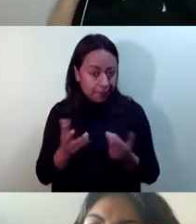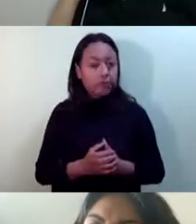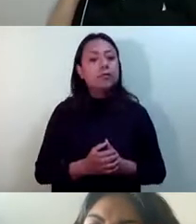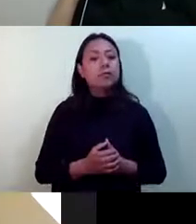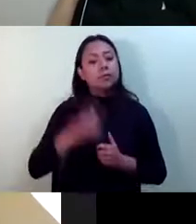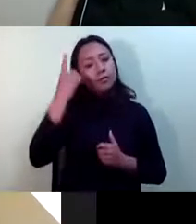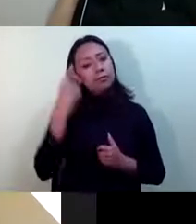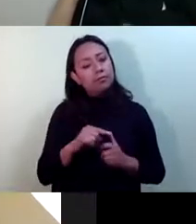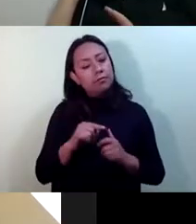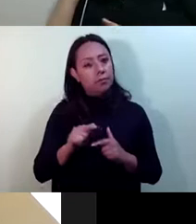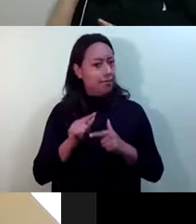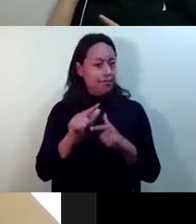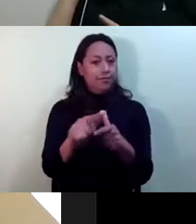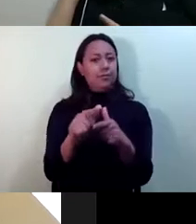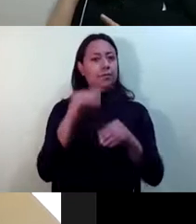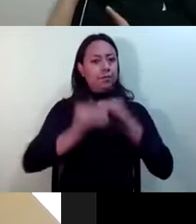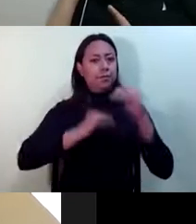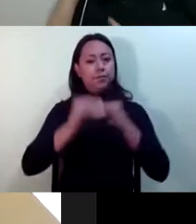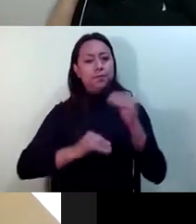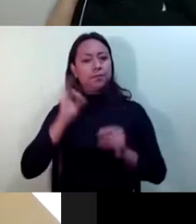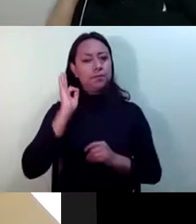la ruta de la discusión y aprobación de esta